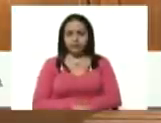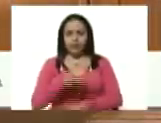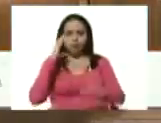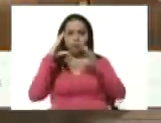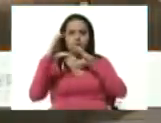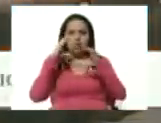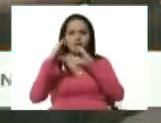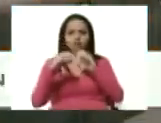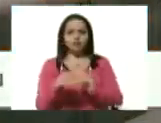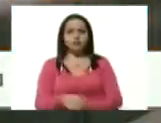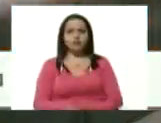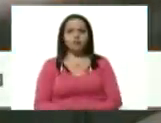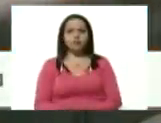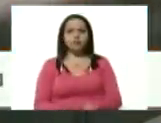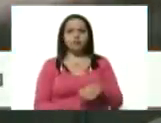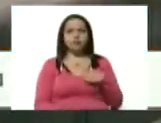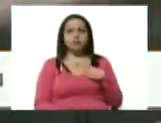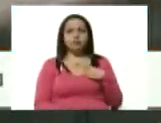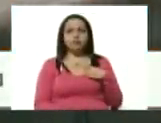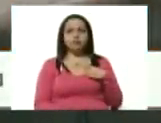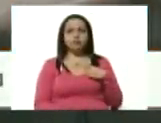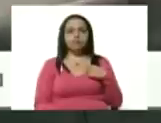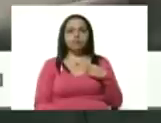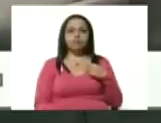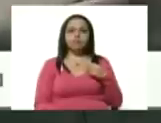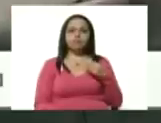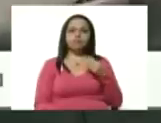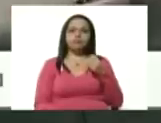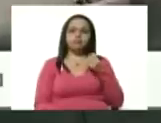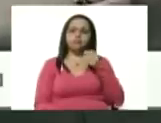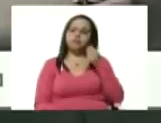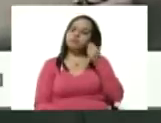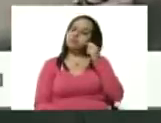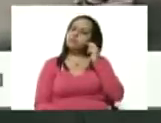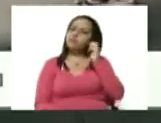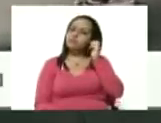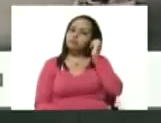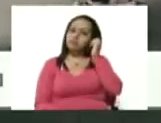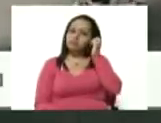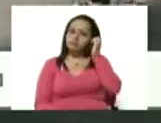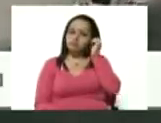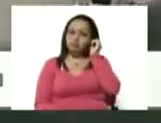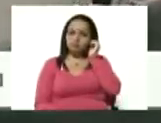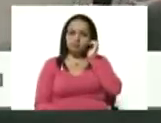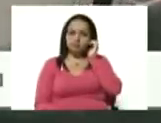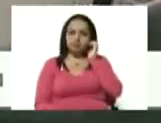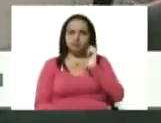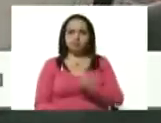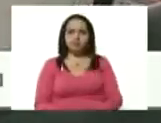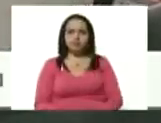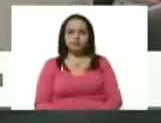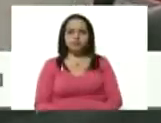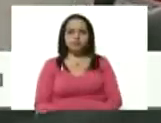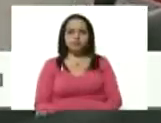comunicadoras. Yo tengo Cilia, que está la primera combatiente con su mascarilla.